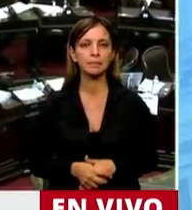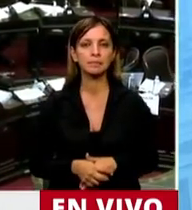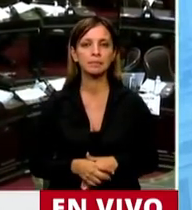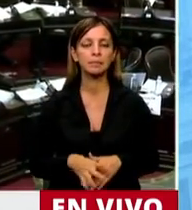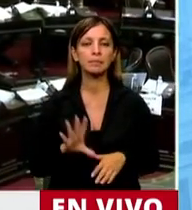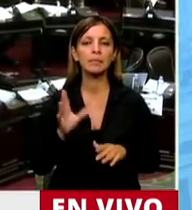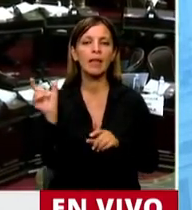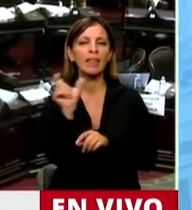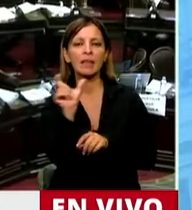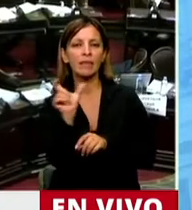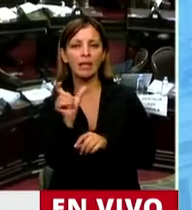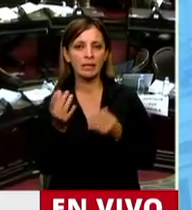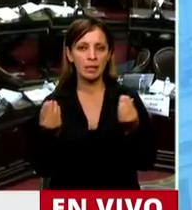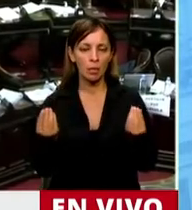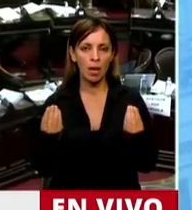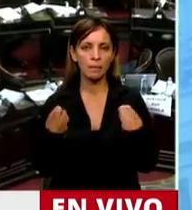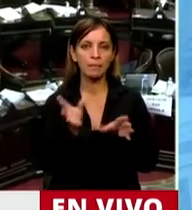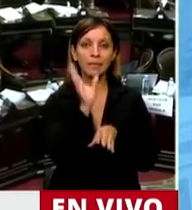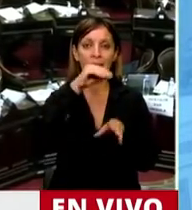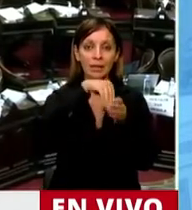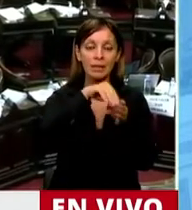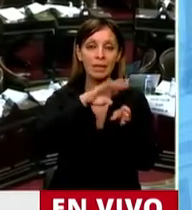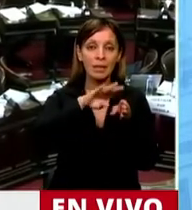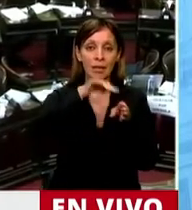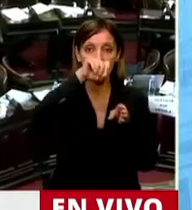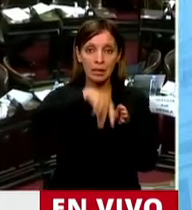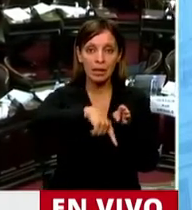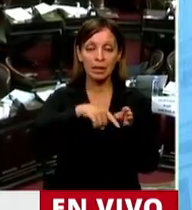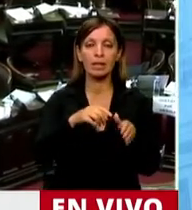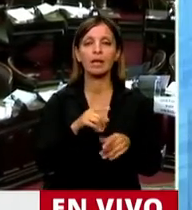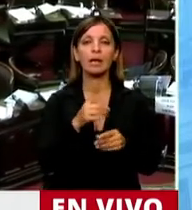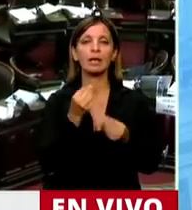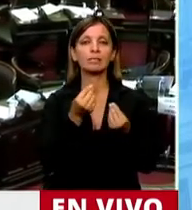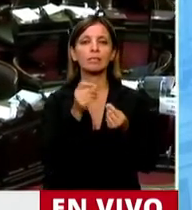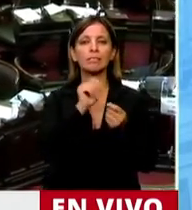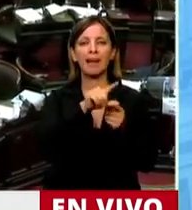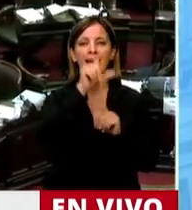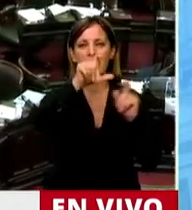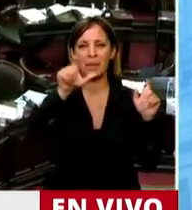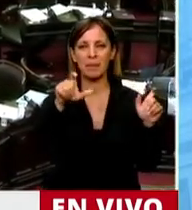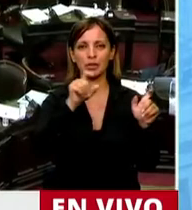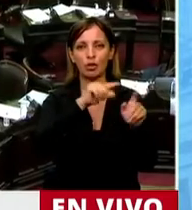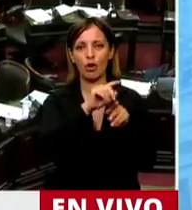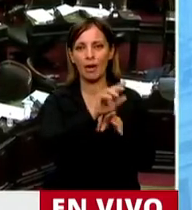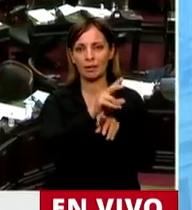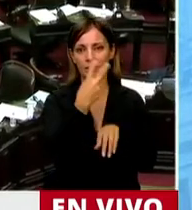está en que la deuda pública interna es aquella que se toma con acreedores que